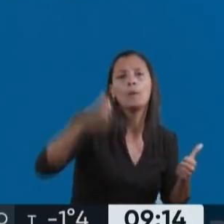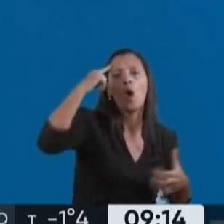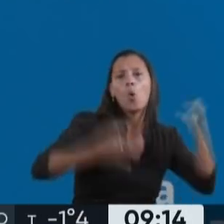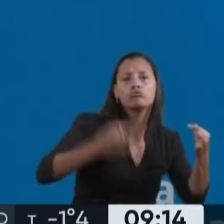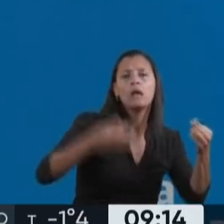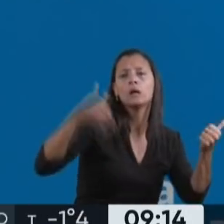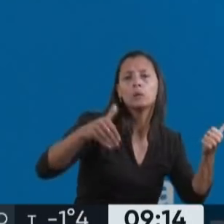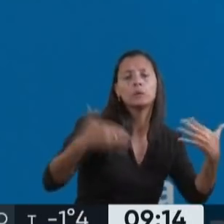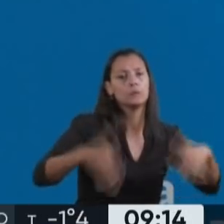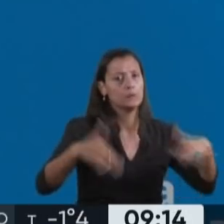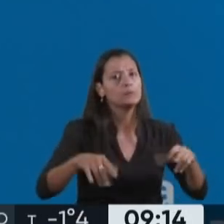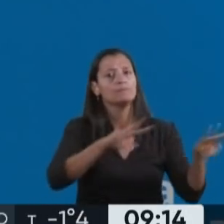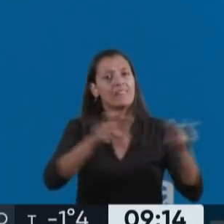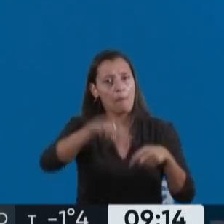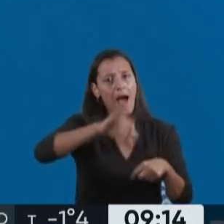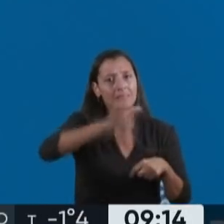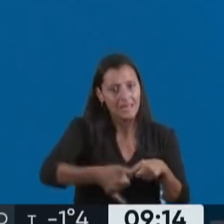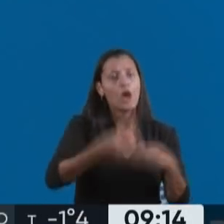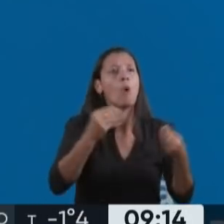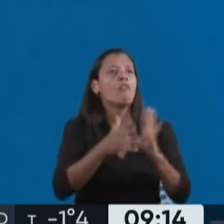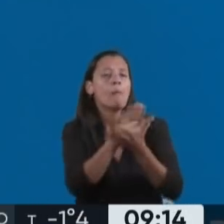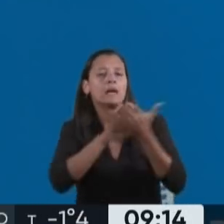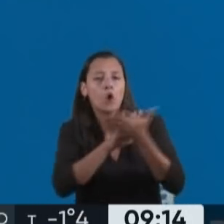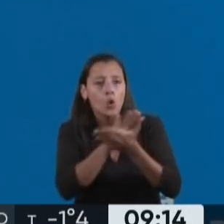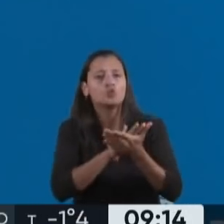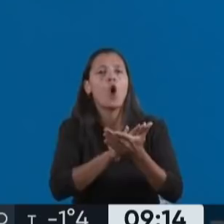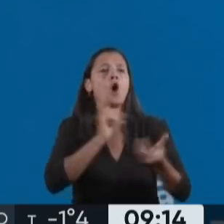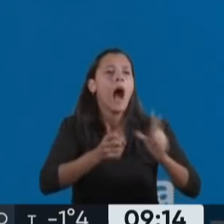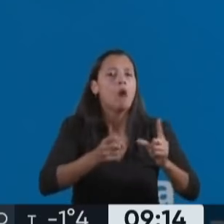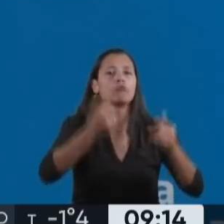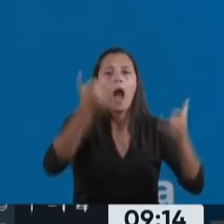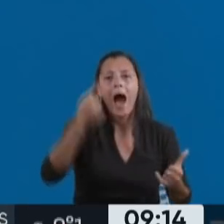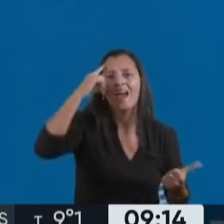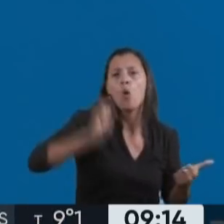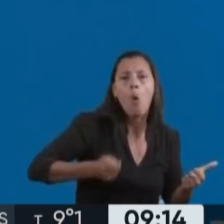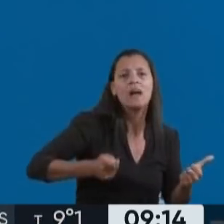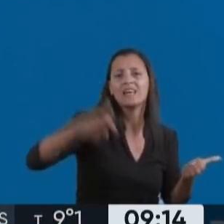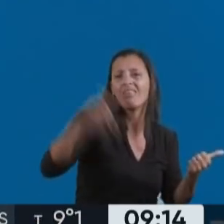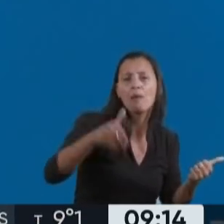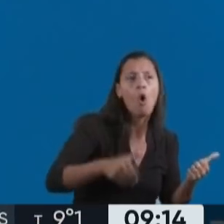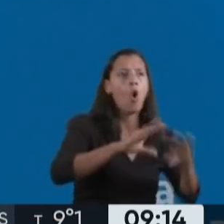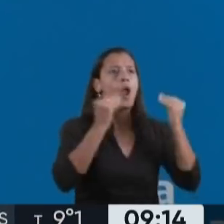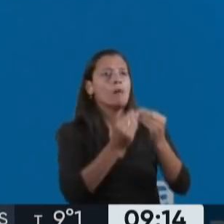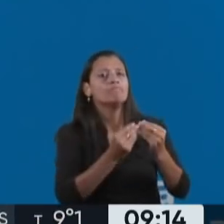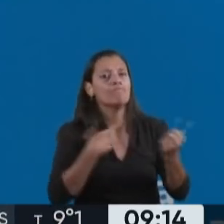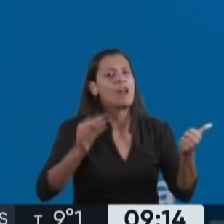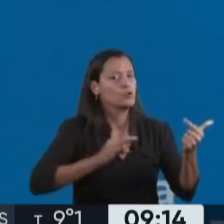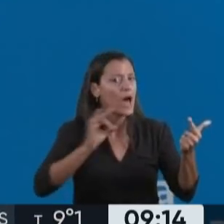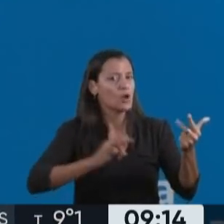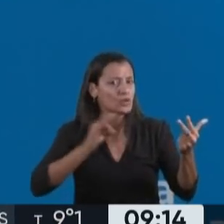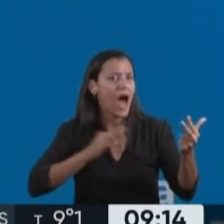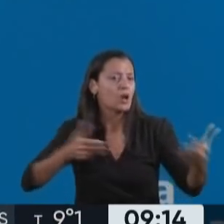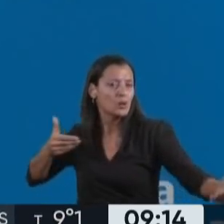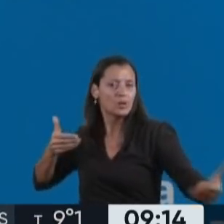a la arbitrariedad en la cual se resuelve, con la cual se toman las causas para resolver, a algunas causas que llevan muchos años sin